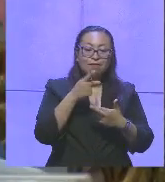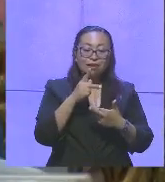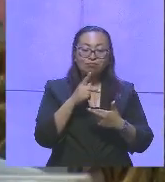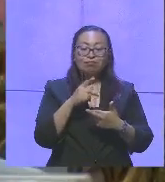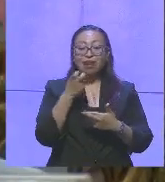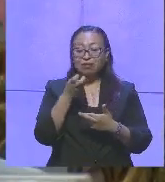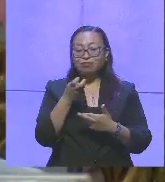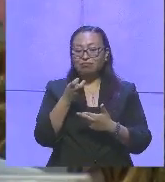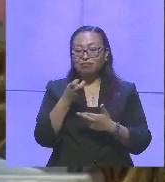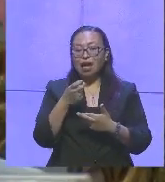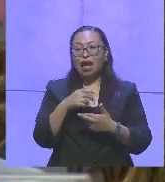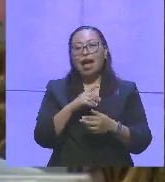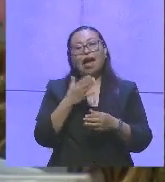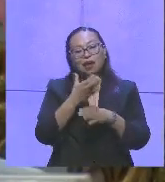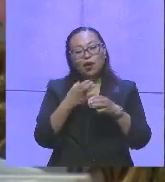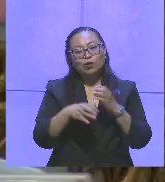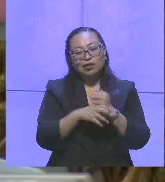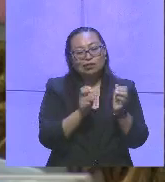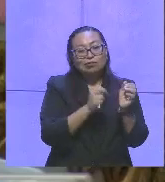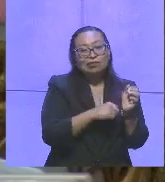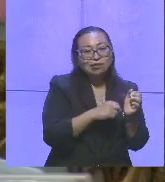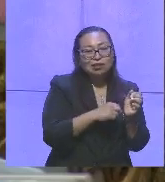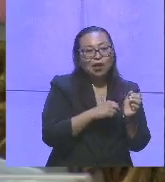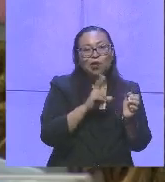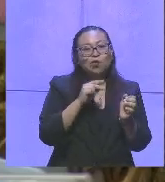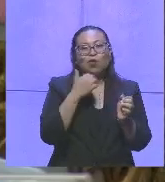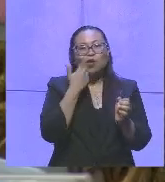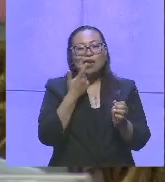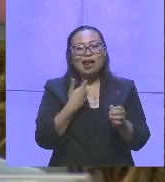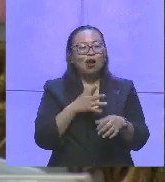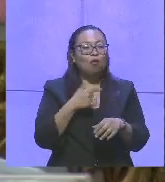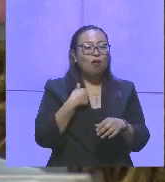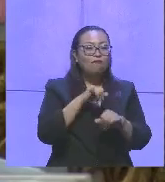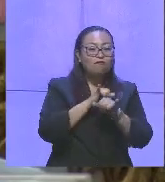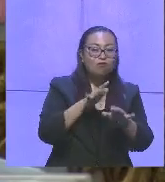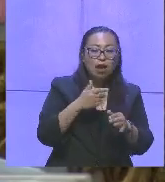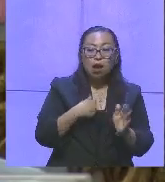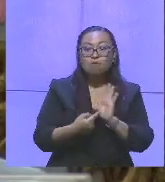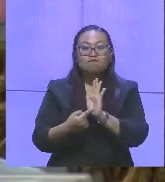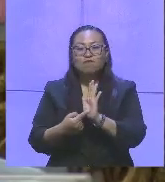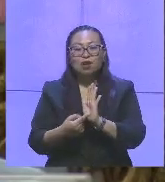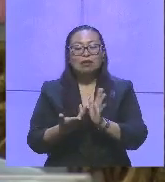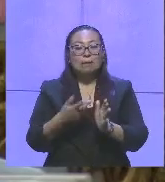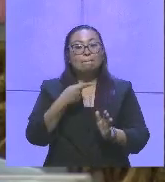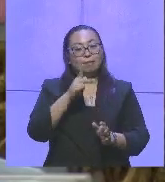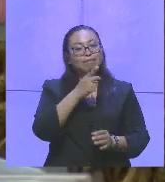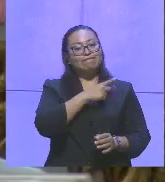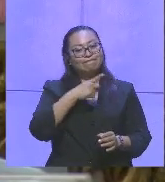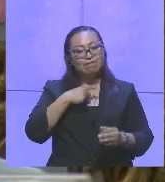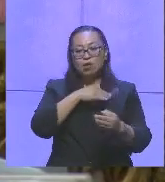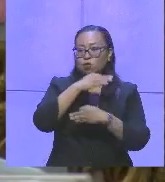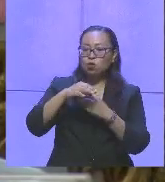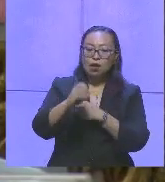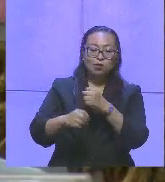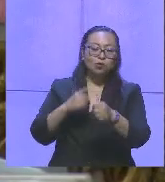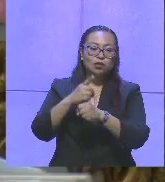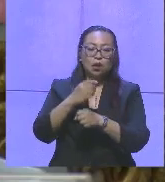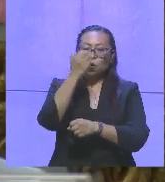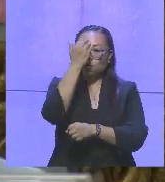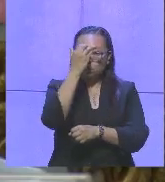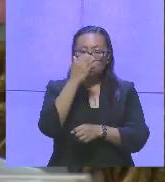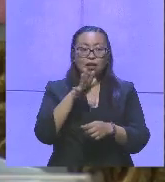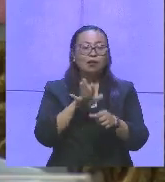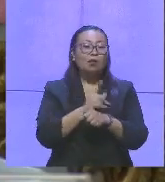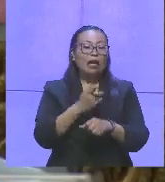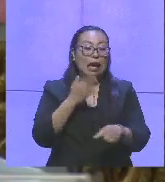de la fuerza, el que nadie quiere tocar, pero que es el que de algún modo nos enfrenta a la sociedad, nos enfrenta a las autoridades electorales,